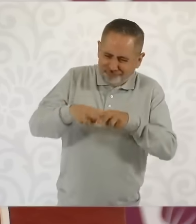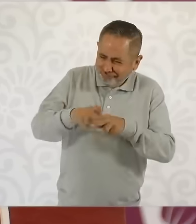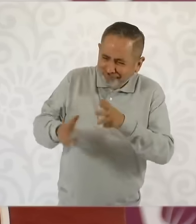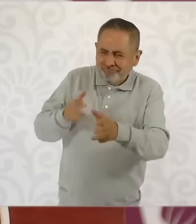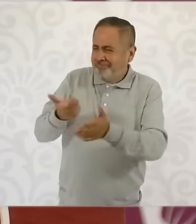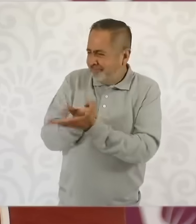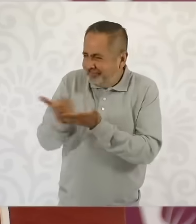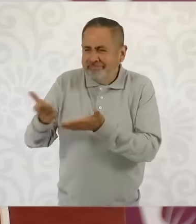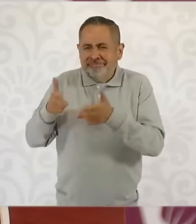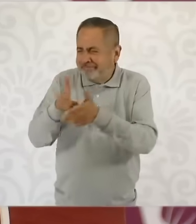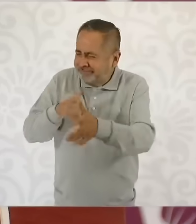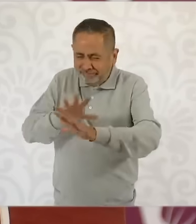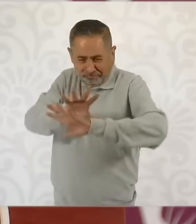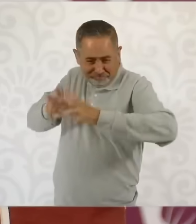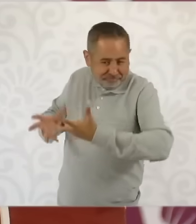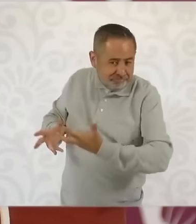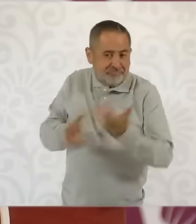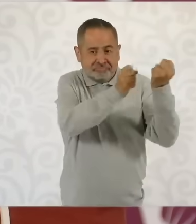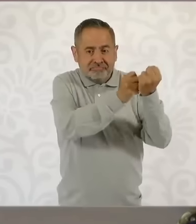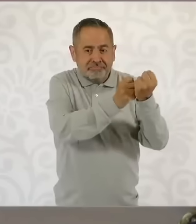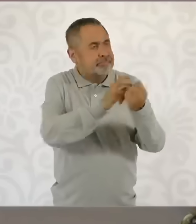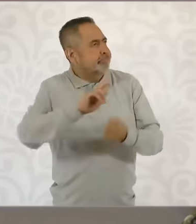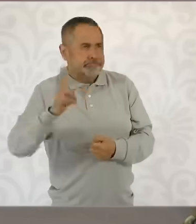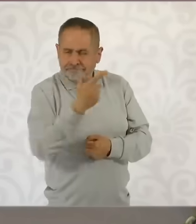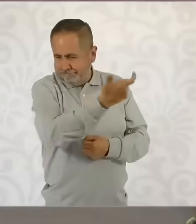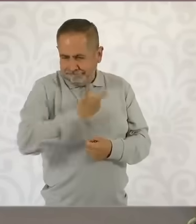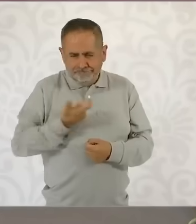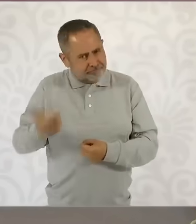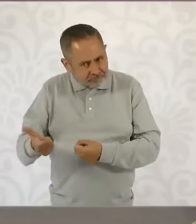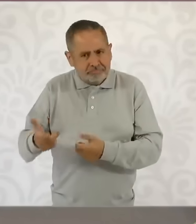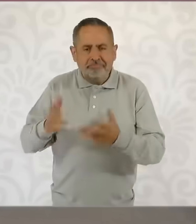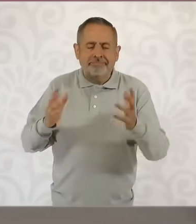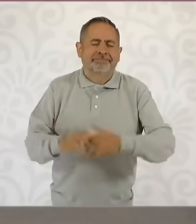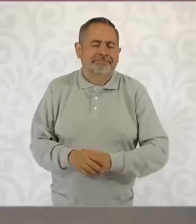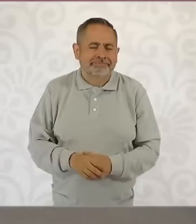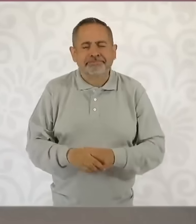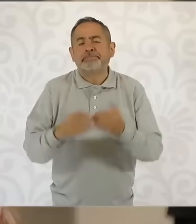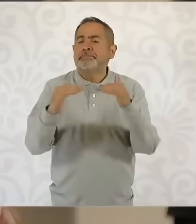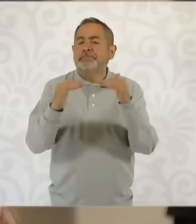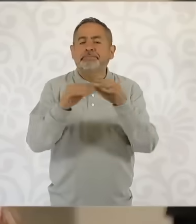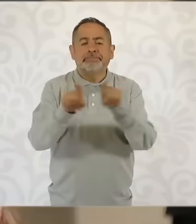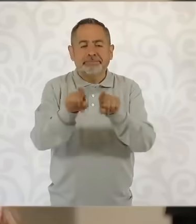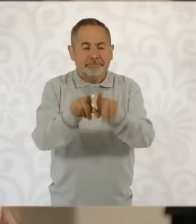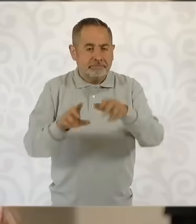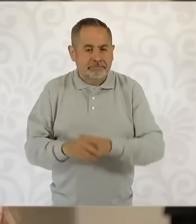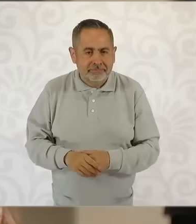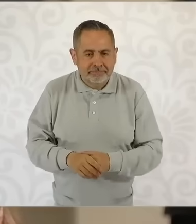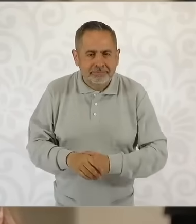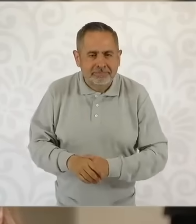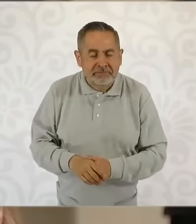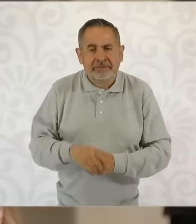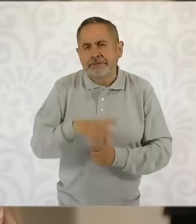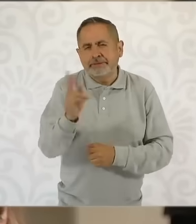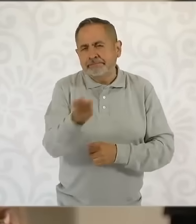los trabajadores, sí. En ese marco, presidenta, en el mismo tema, sobre la reforma al